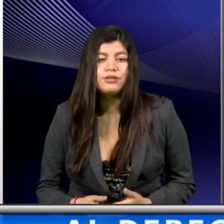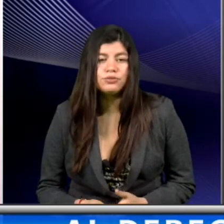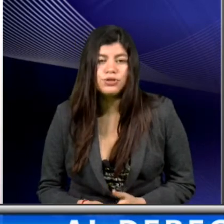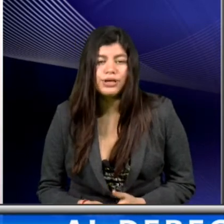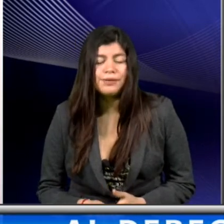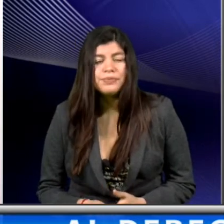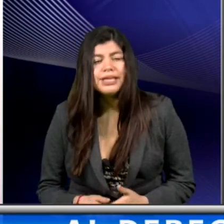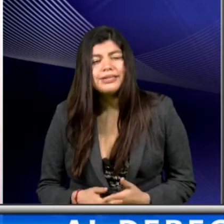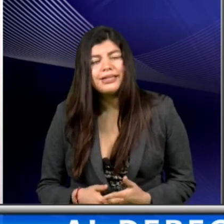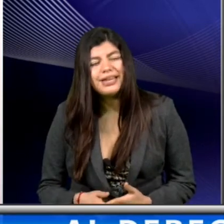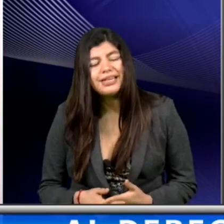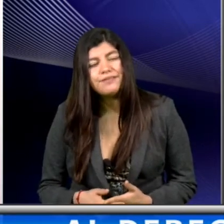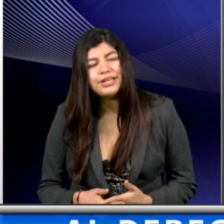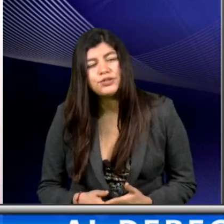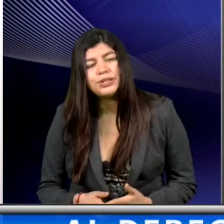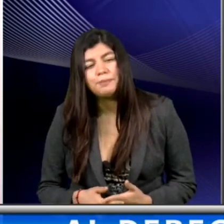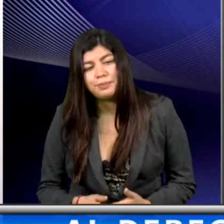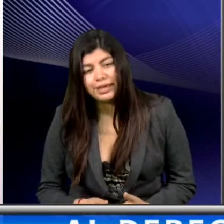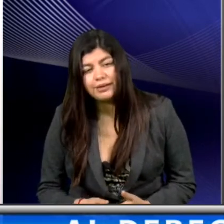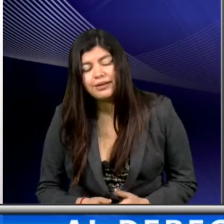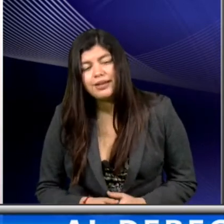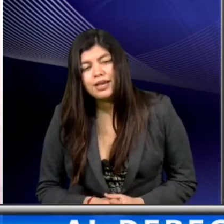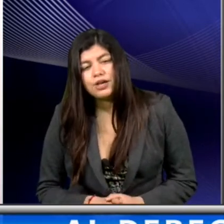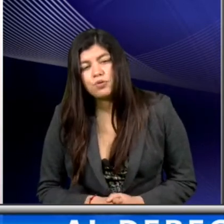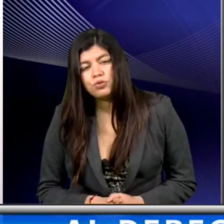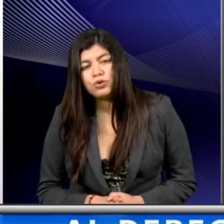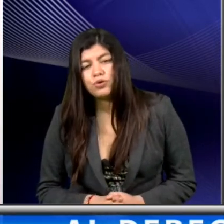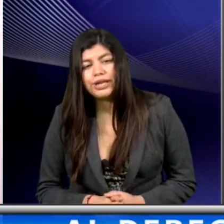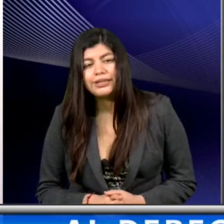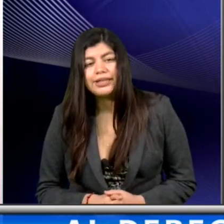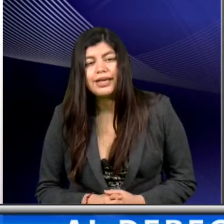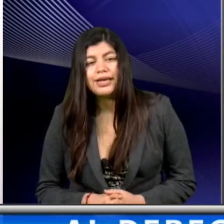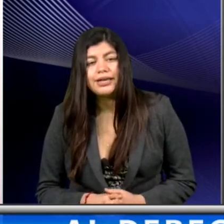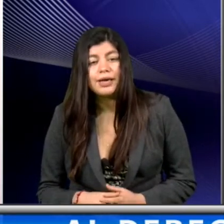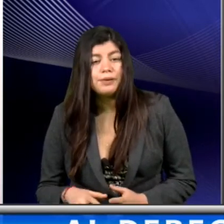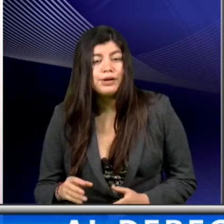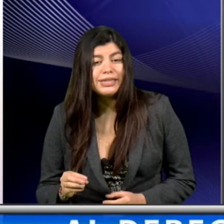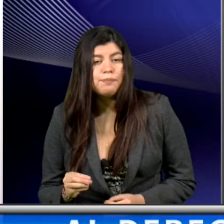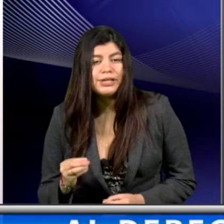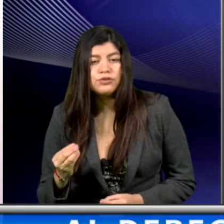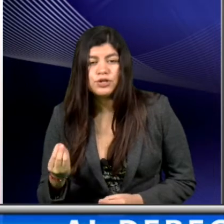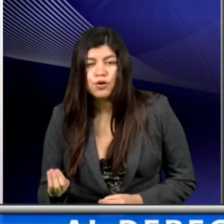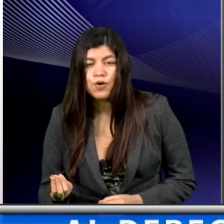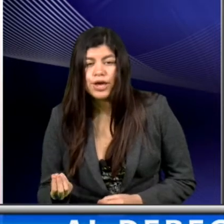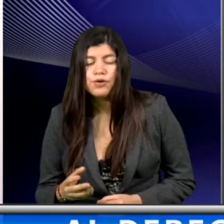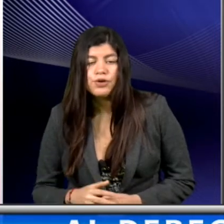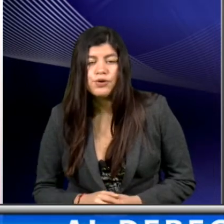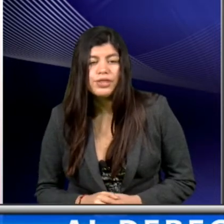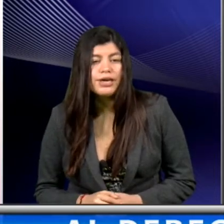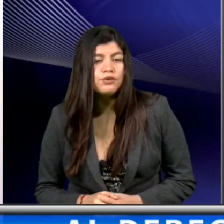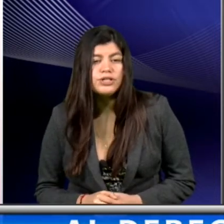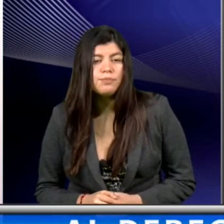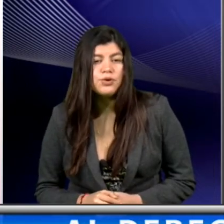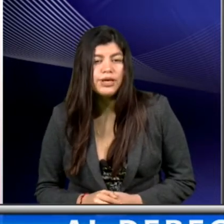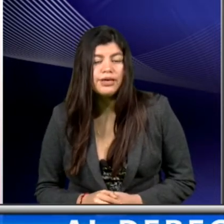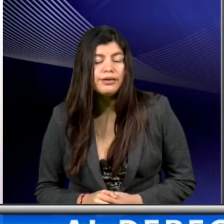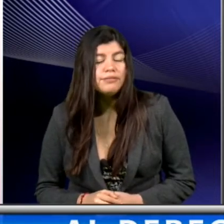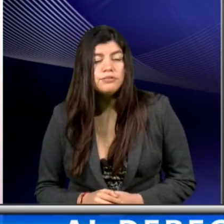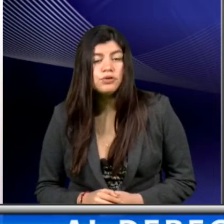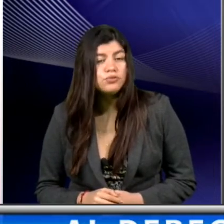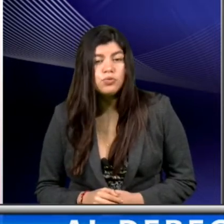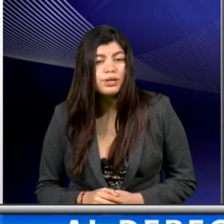en las instituciones. ¿Tendrá que ver eso también junto con este aspecto psicológico de que hoy día encontramos